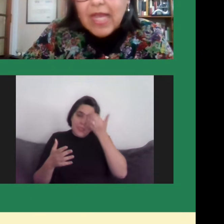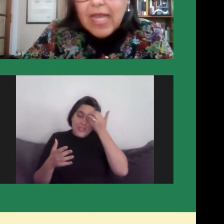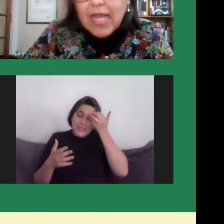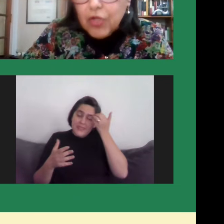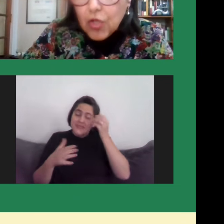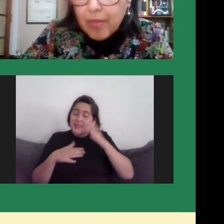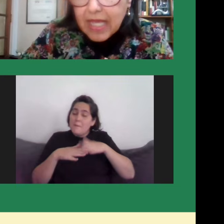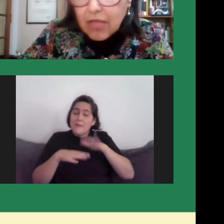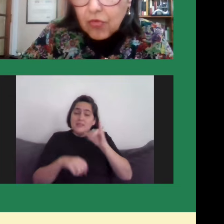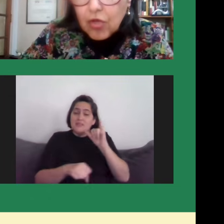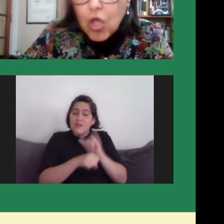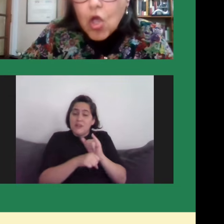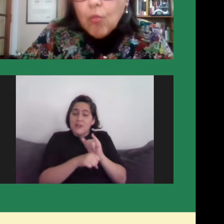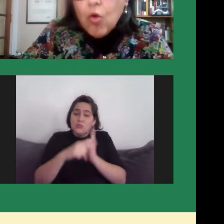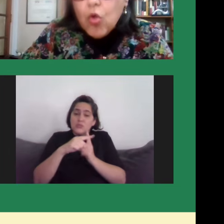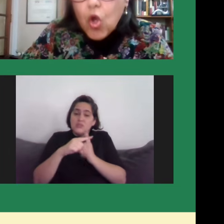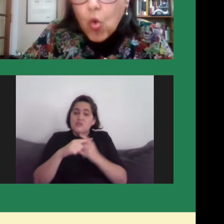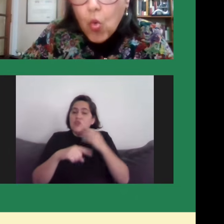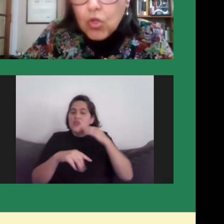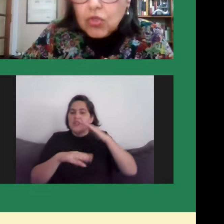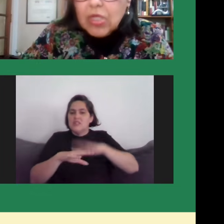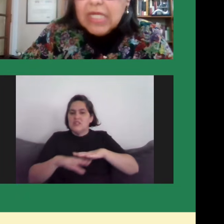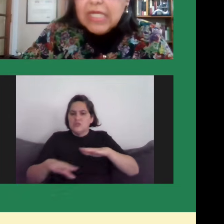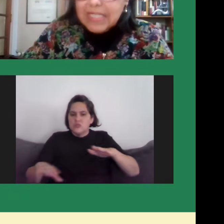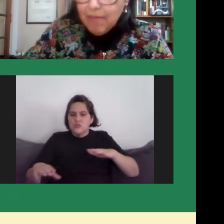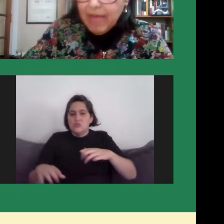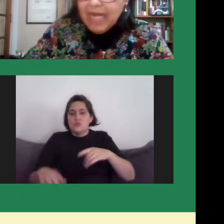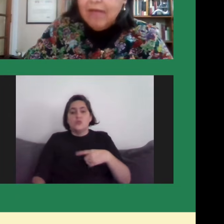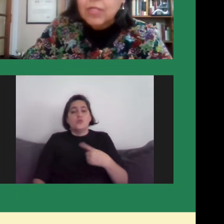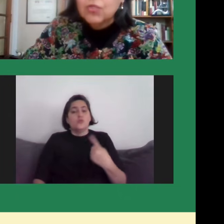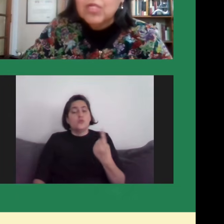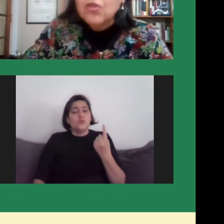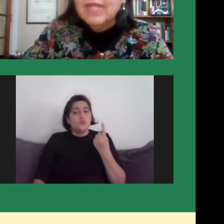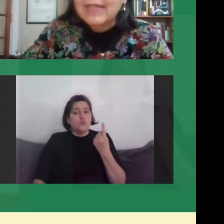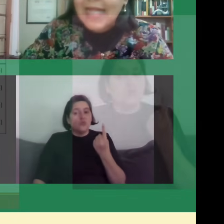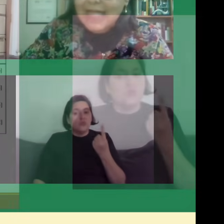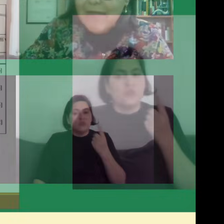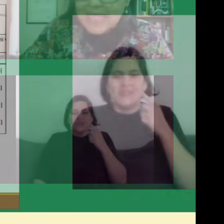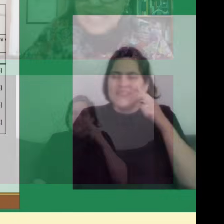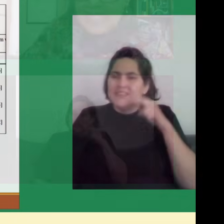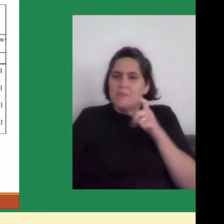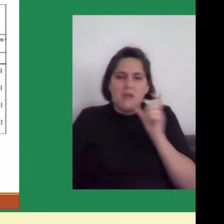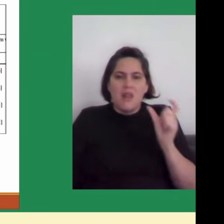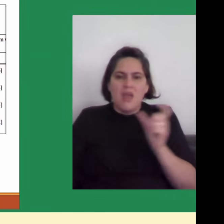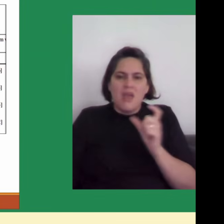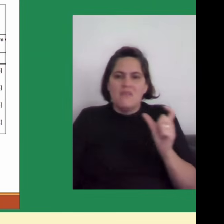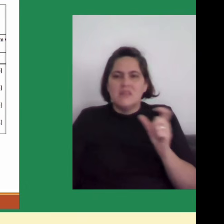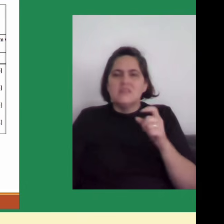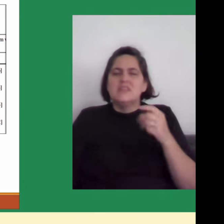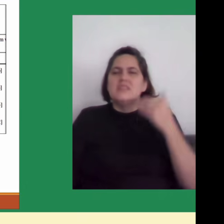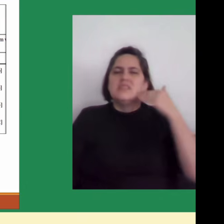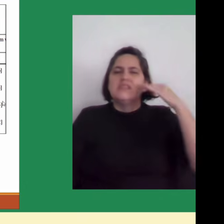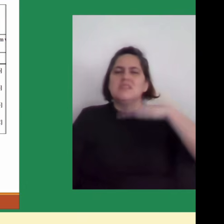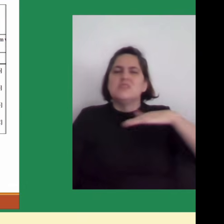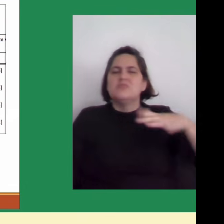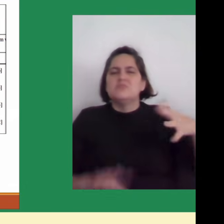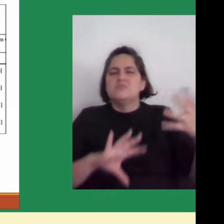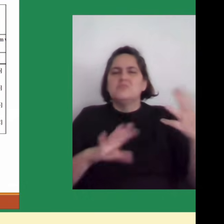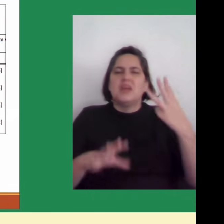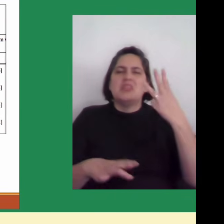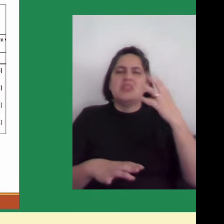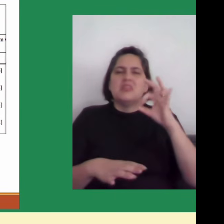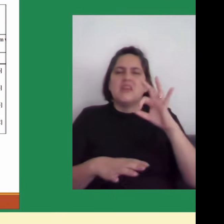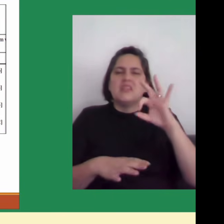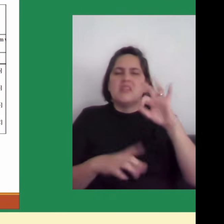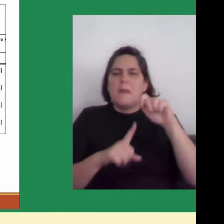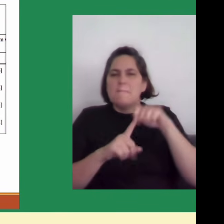positivos en los niños pequeños. Módulo 1 son sin palabras, son niños de 30 meses que no dicen palabras.